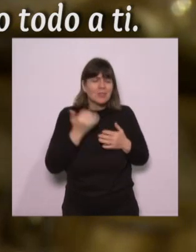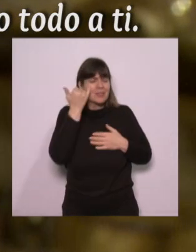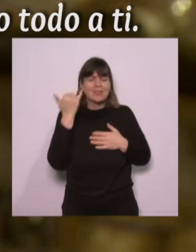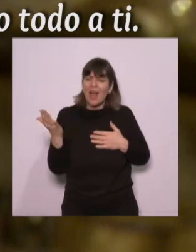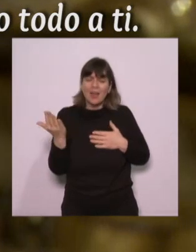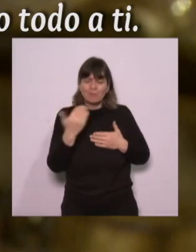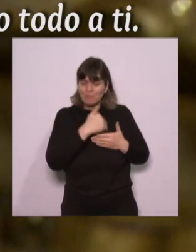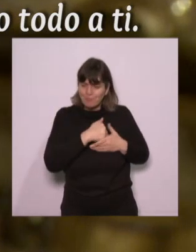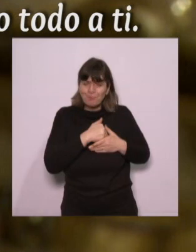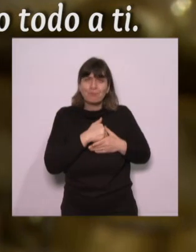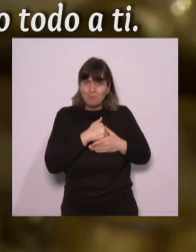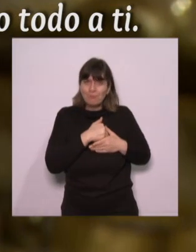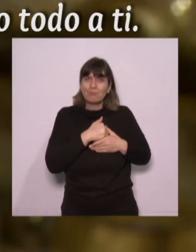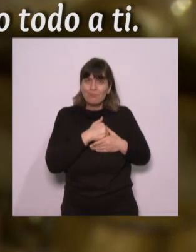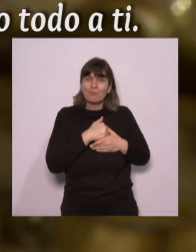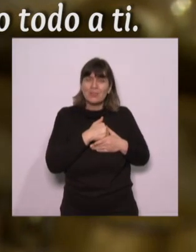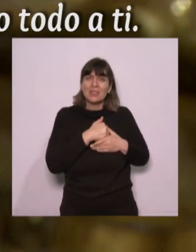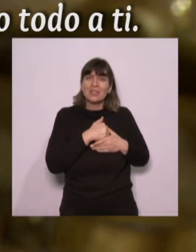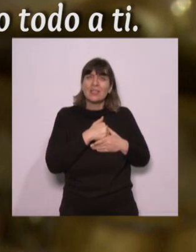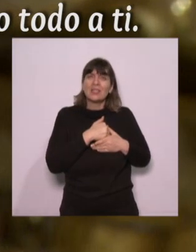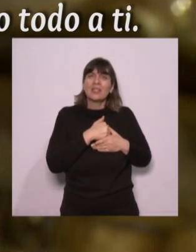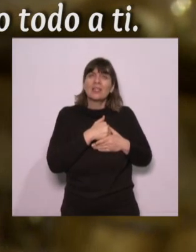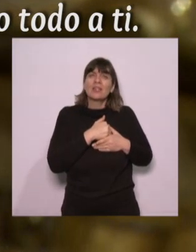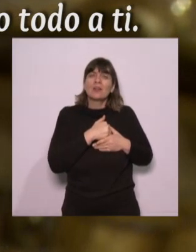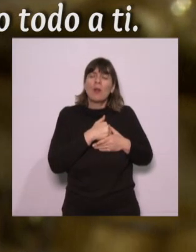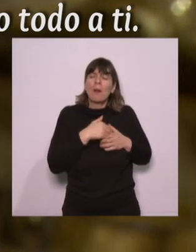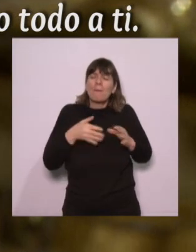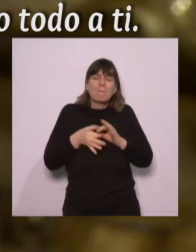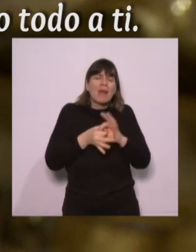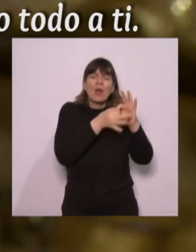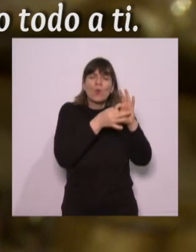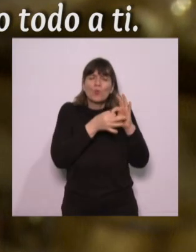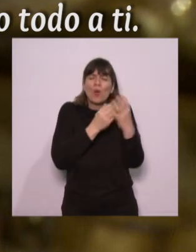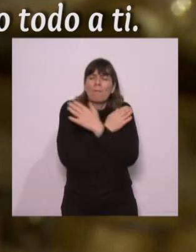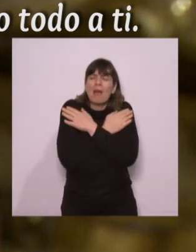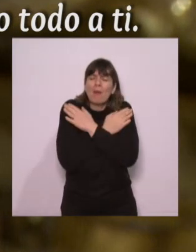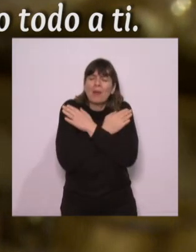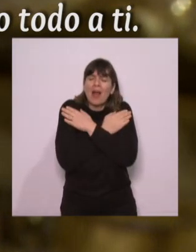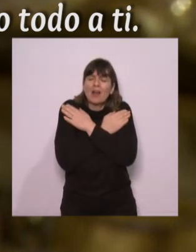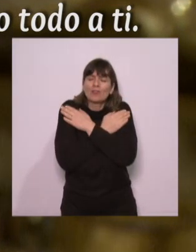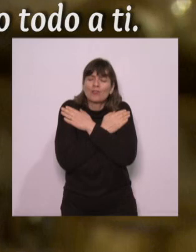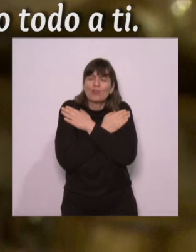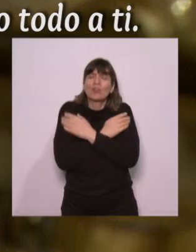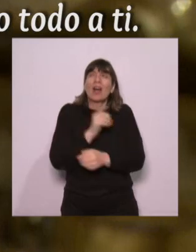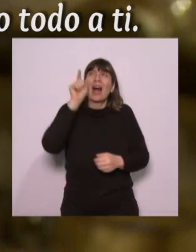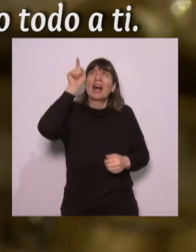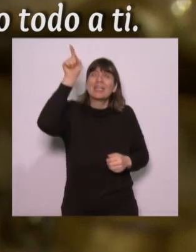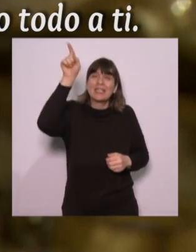Y como si ya te hubiera recibido, te abrazo y me uno todo a ti.